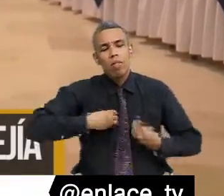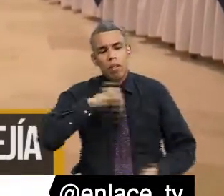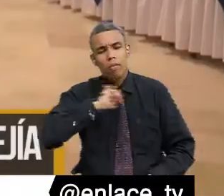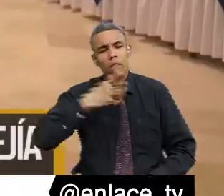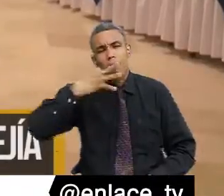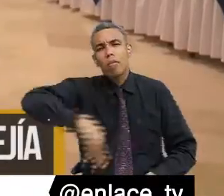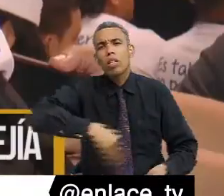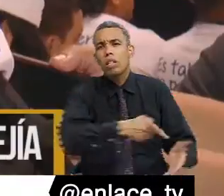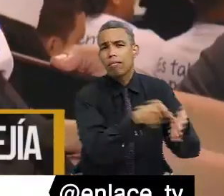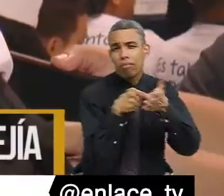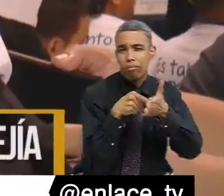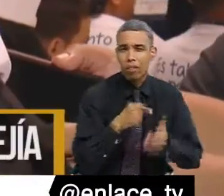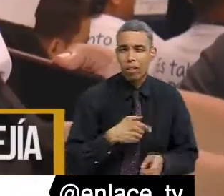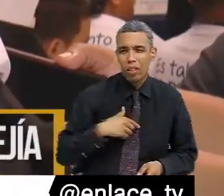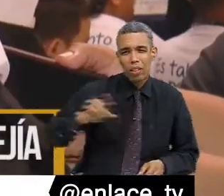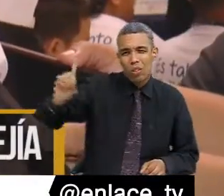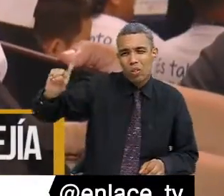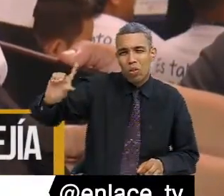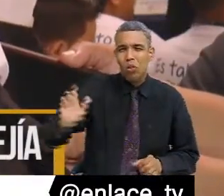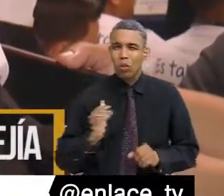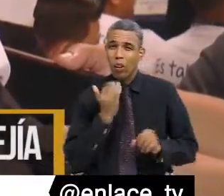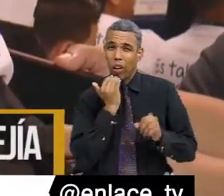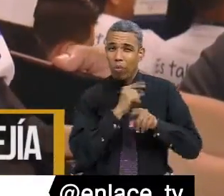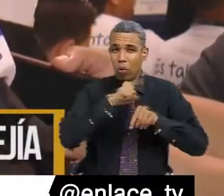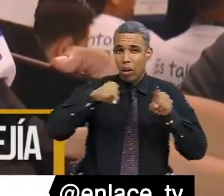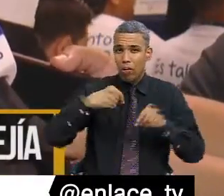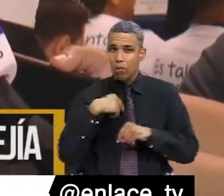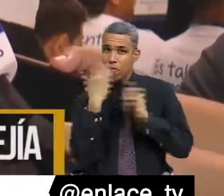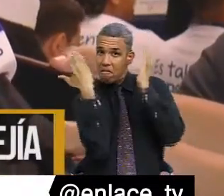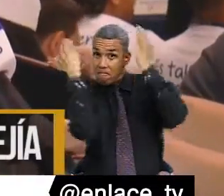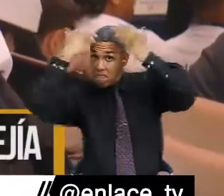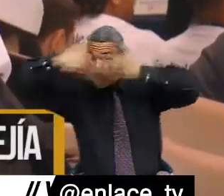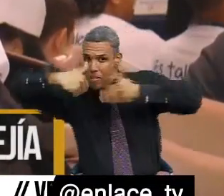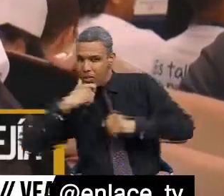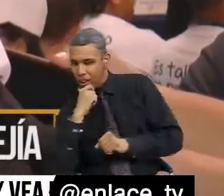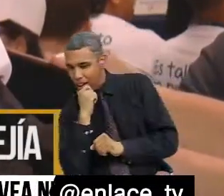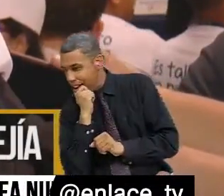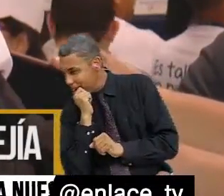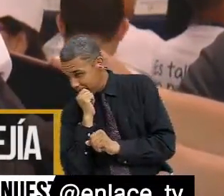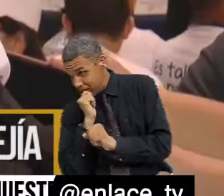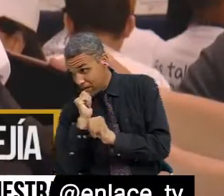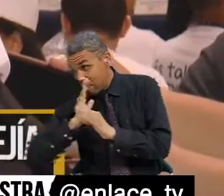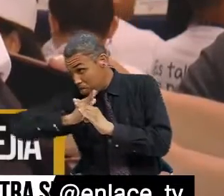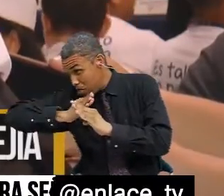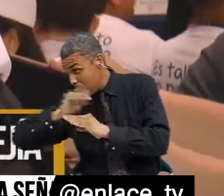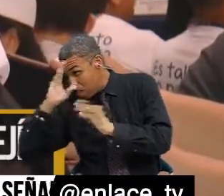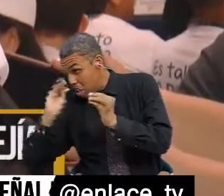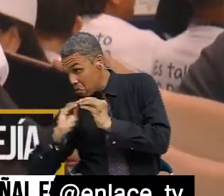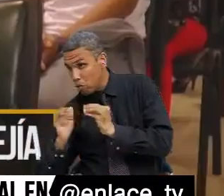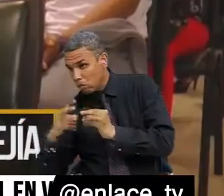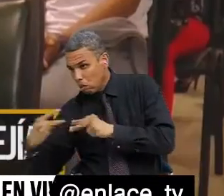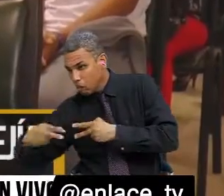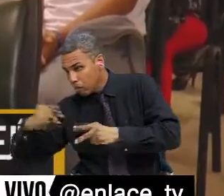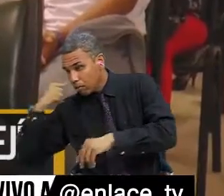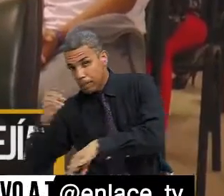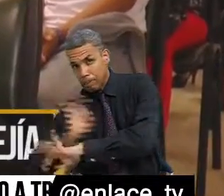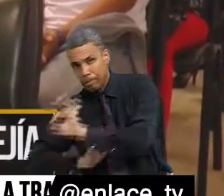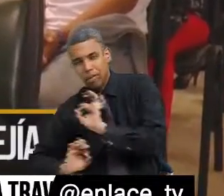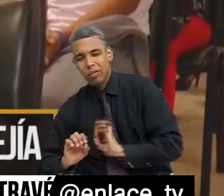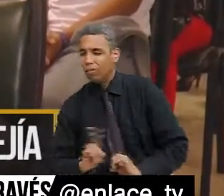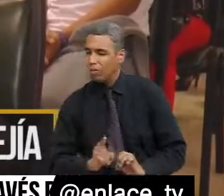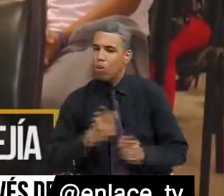se capture la oferta laboral por privados de manera ilegal en las regiones donde se produce petróleo. Así las